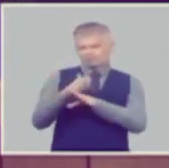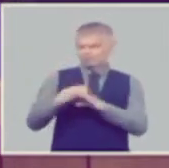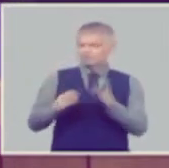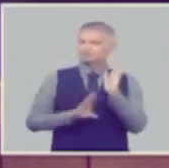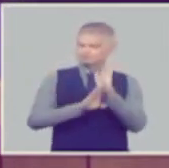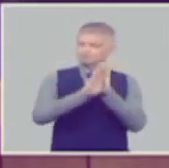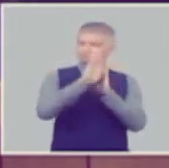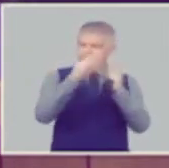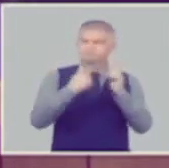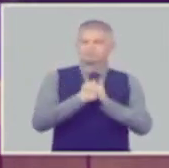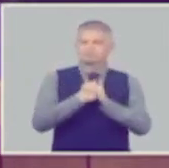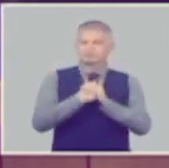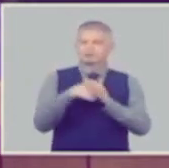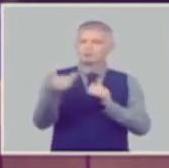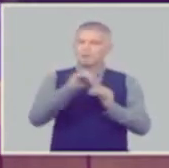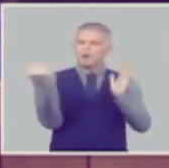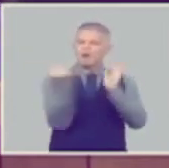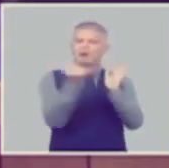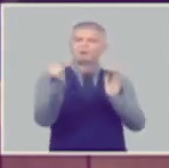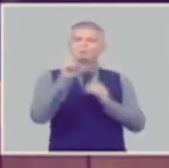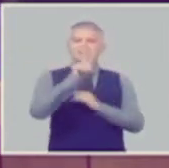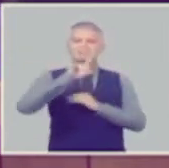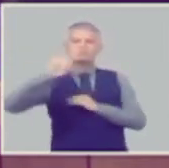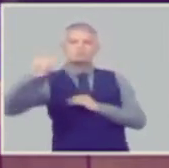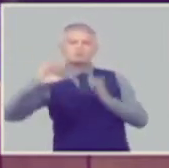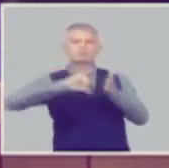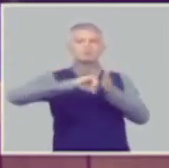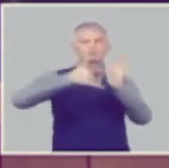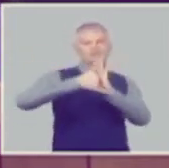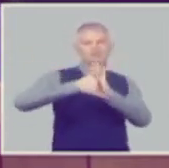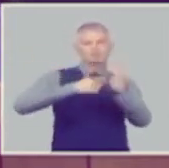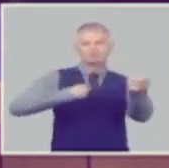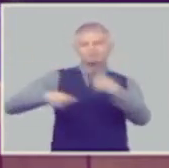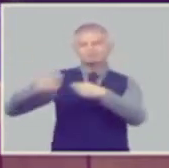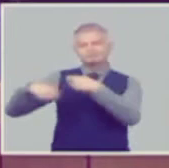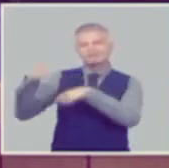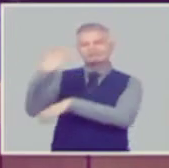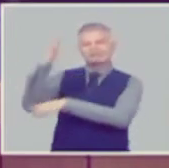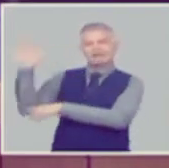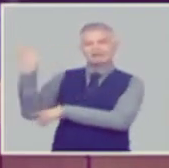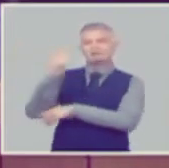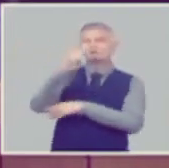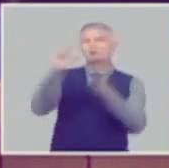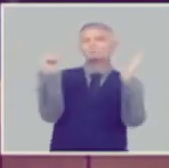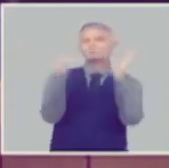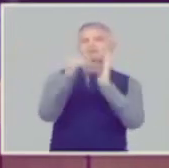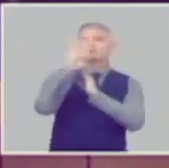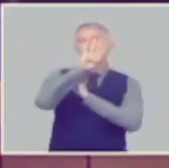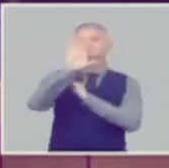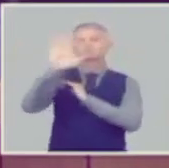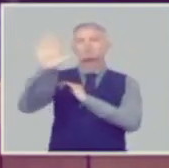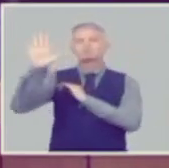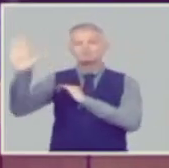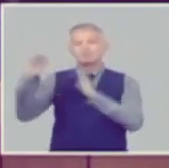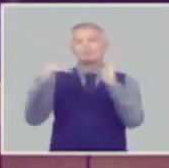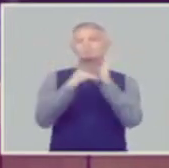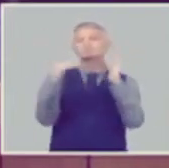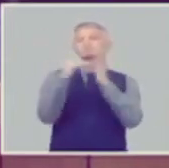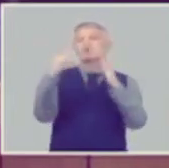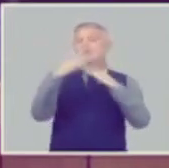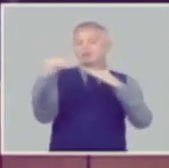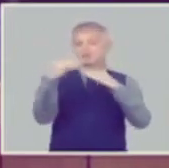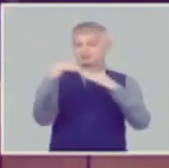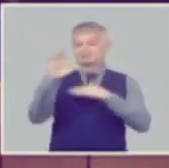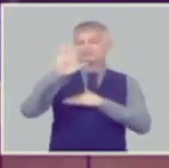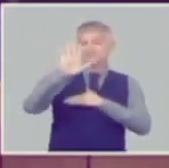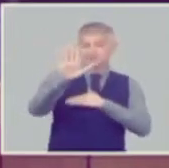Simultáneamente, se aprobaron 29 proyectos de inversión extranjera por 2.455 millones de dólares, 5 de ellos en